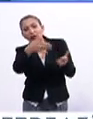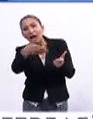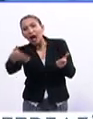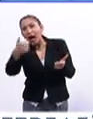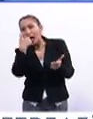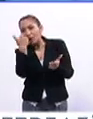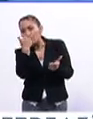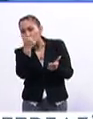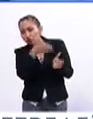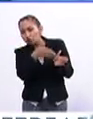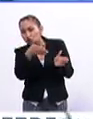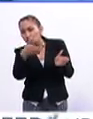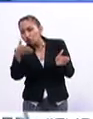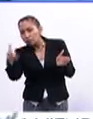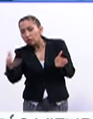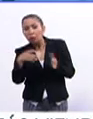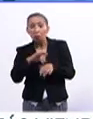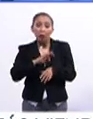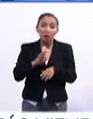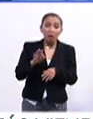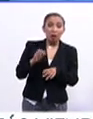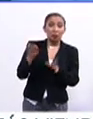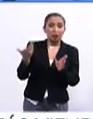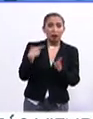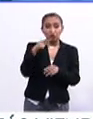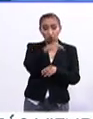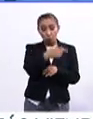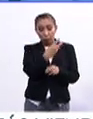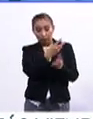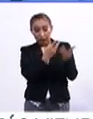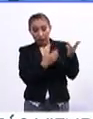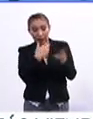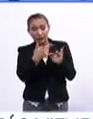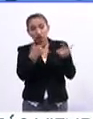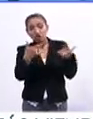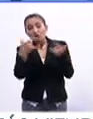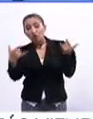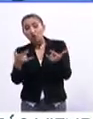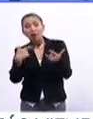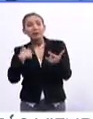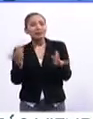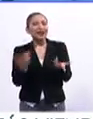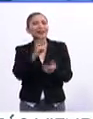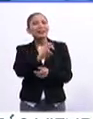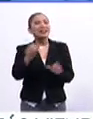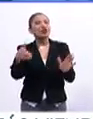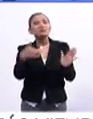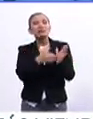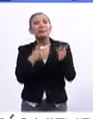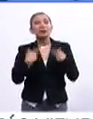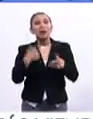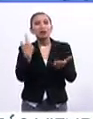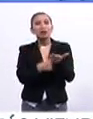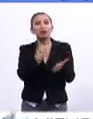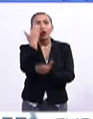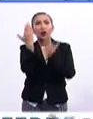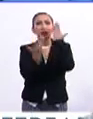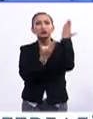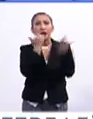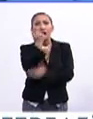escolares, pero bien pudiera ser, bueno, trayectorias escolares es un mundo, si piensas que tienes 300,000 personas